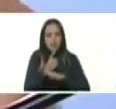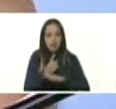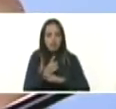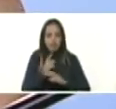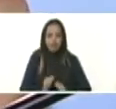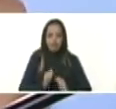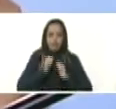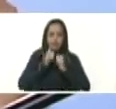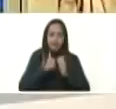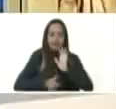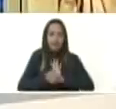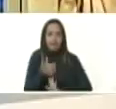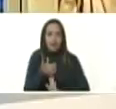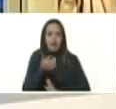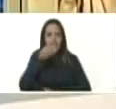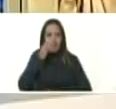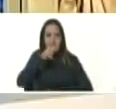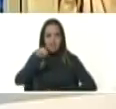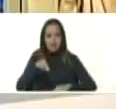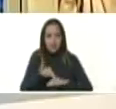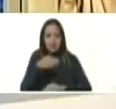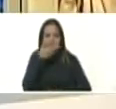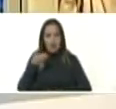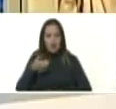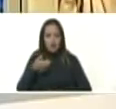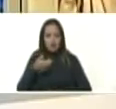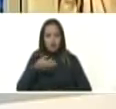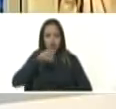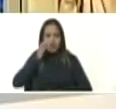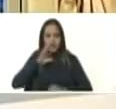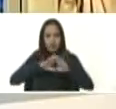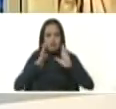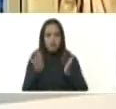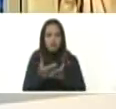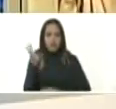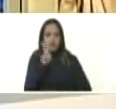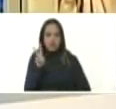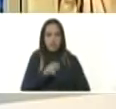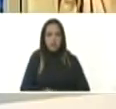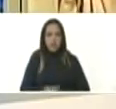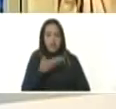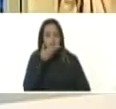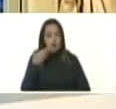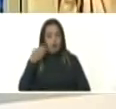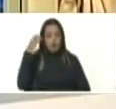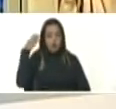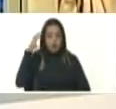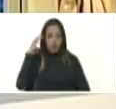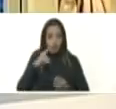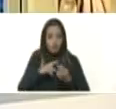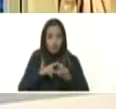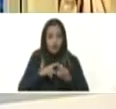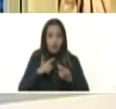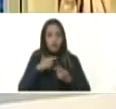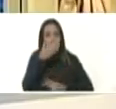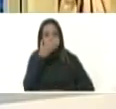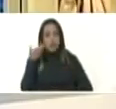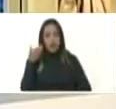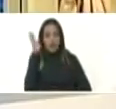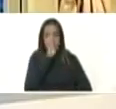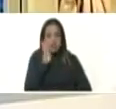café nacional. El mejor café del mundo es el venezolano. Mejor que el de Colombia, mejor que el de Brasil,